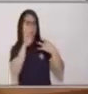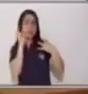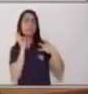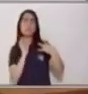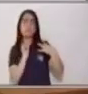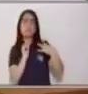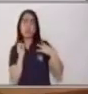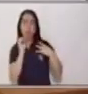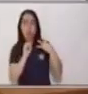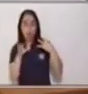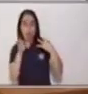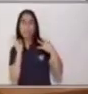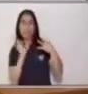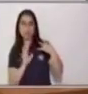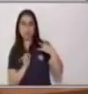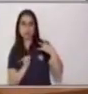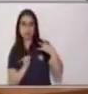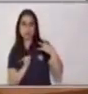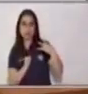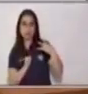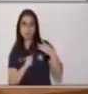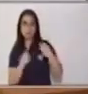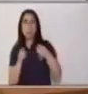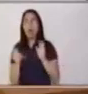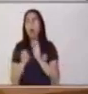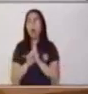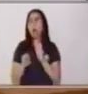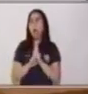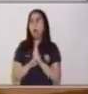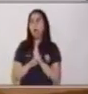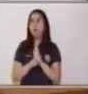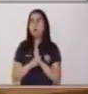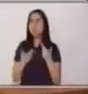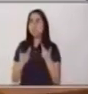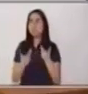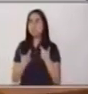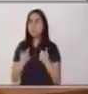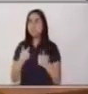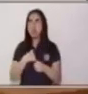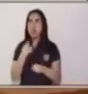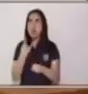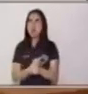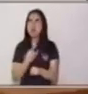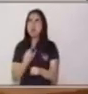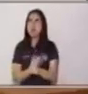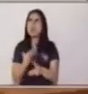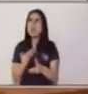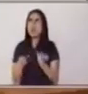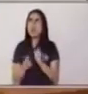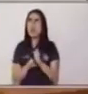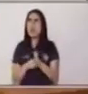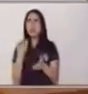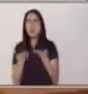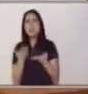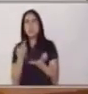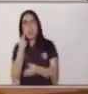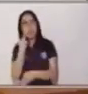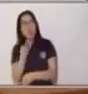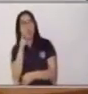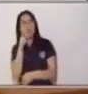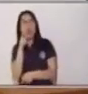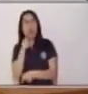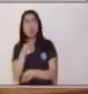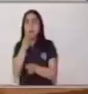película o en un video. En alguna observación, ¿qué preguntas? Si las preguntas críticas,